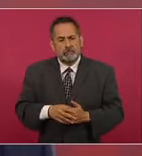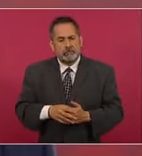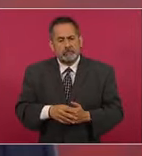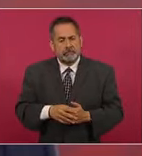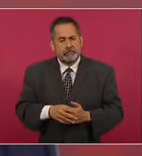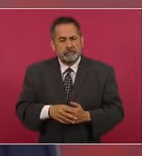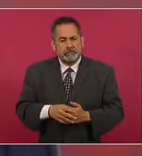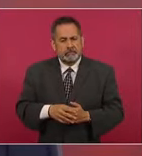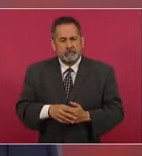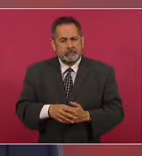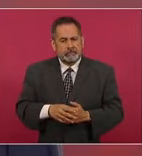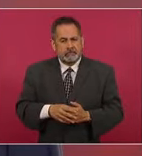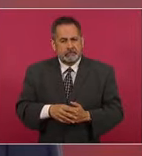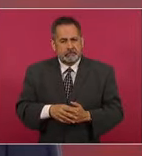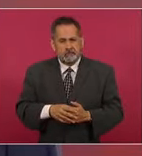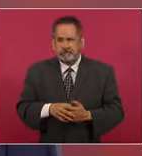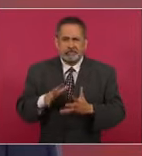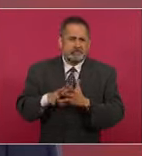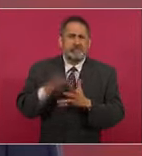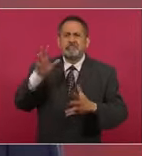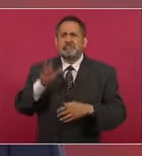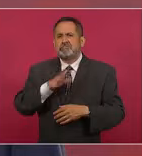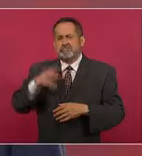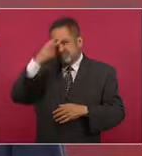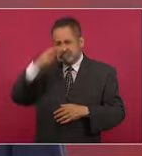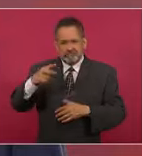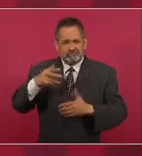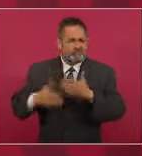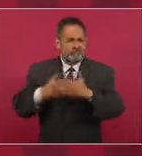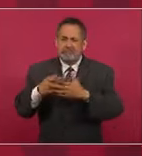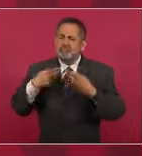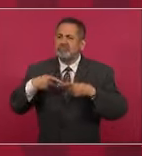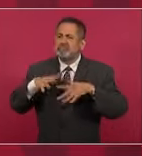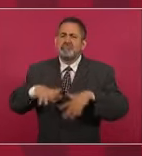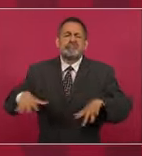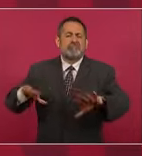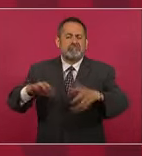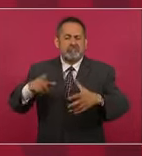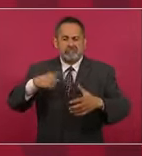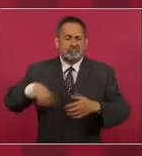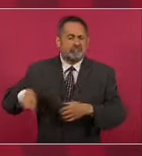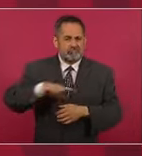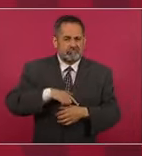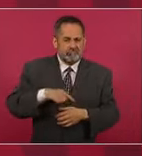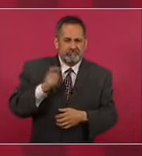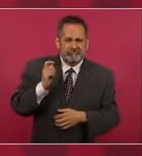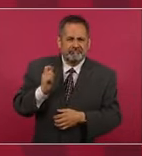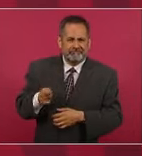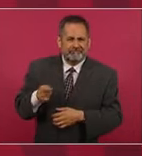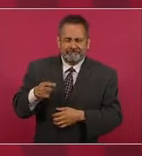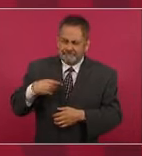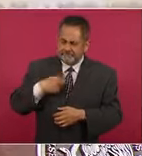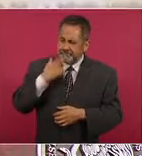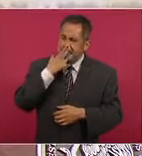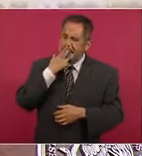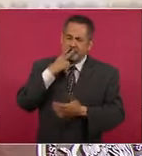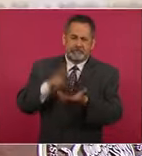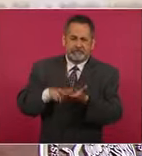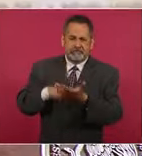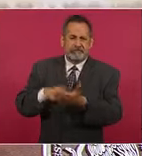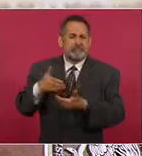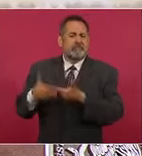mayor grandeza de México, su pueblo. Es un tesoro que tenemos en